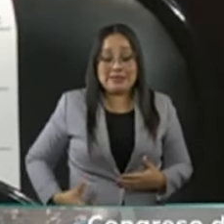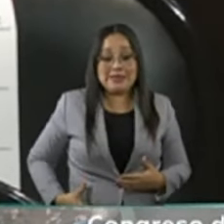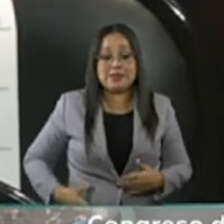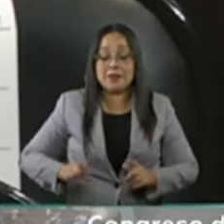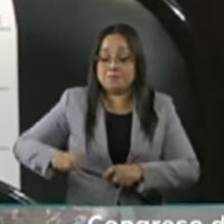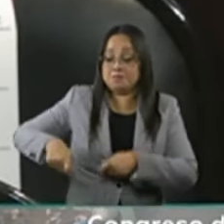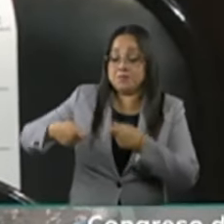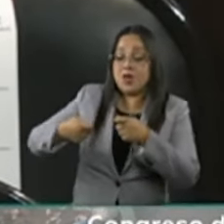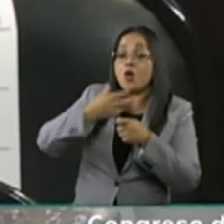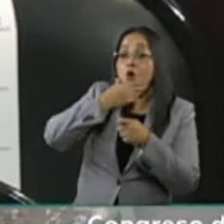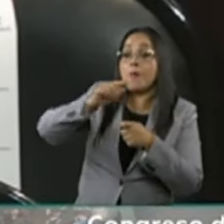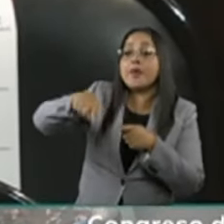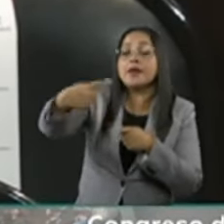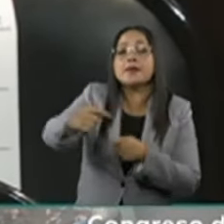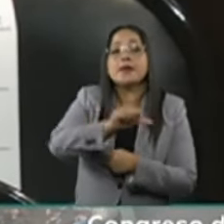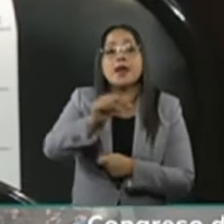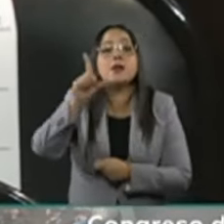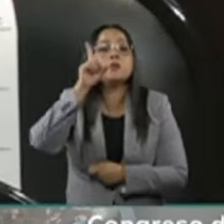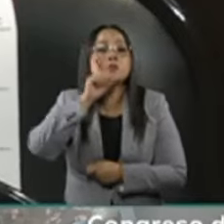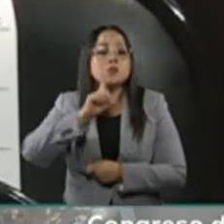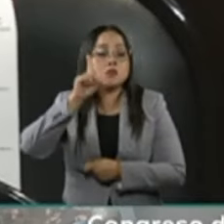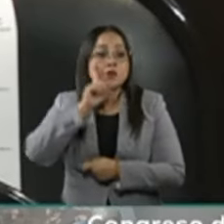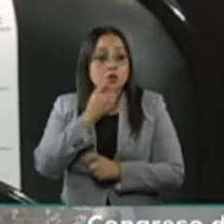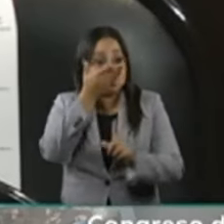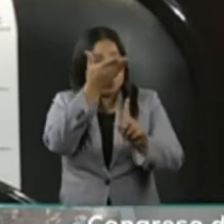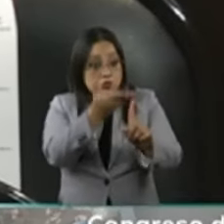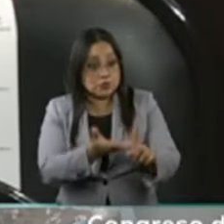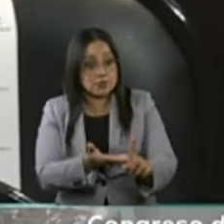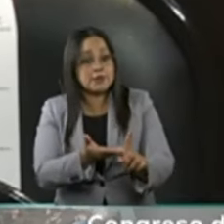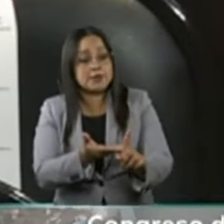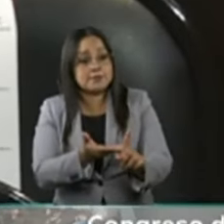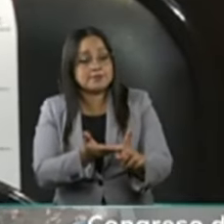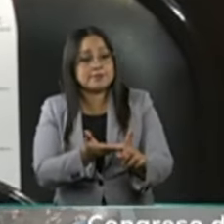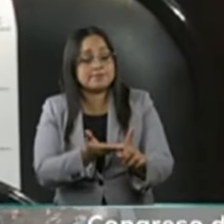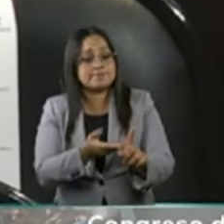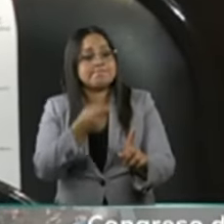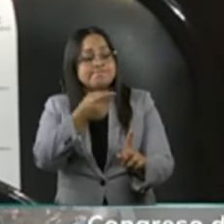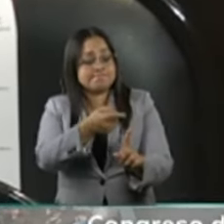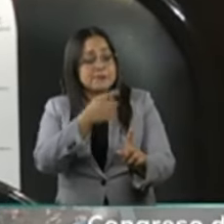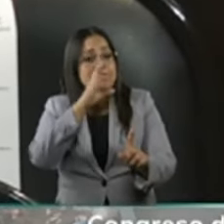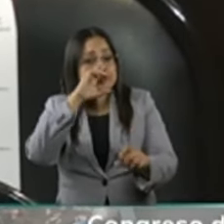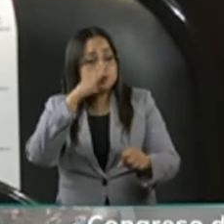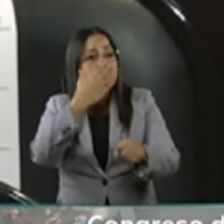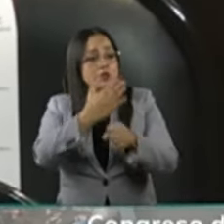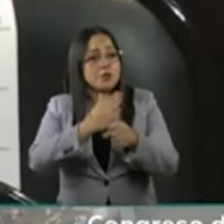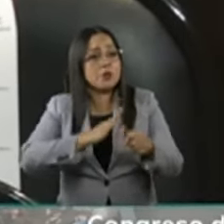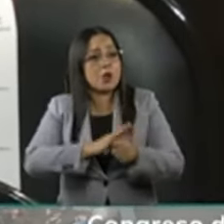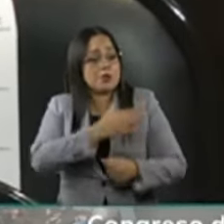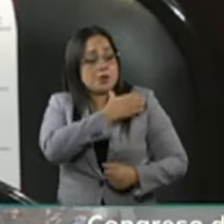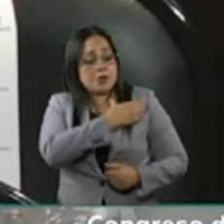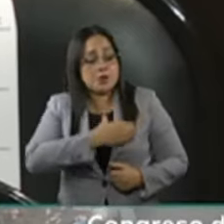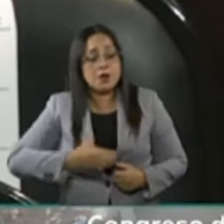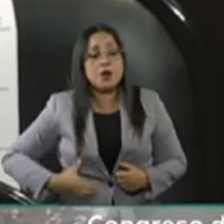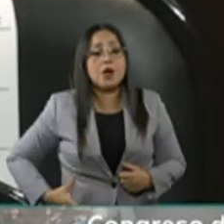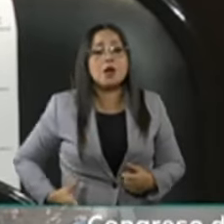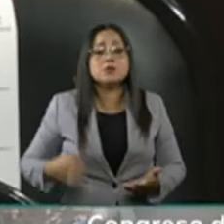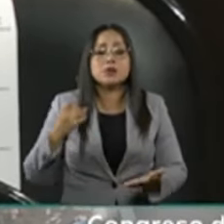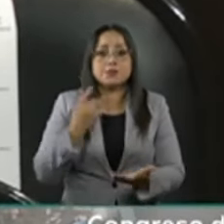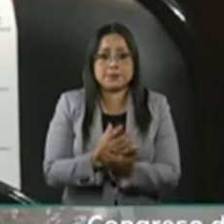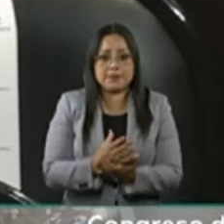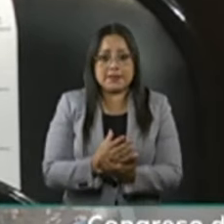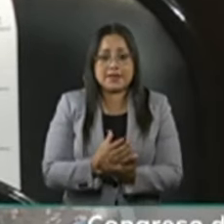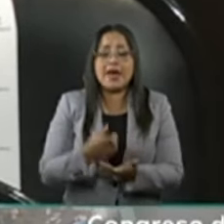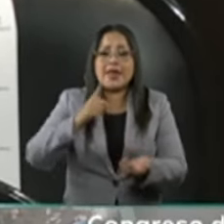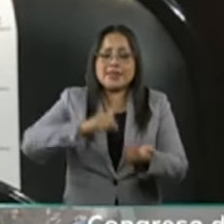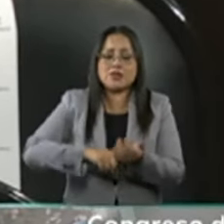de hombre a mujer. Y usted en el hombro no solo lleva la banda presidencial, lleva también